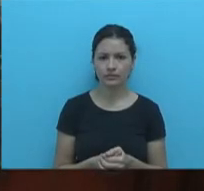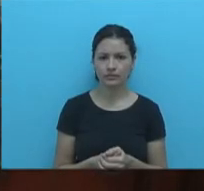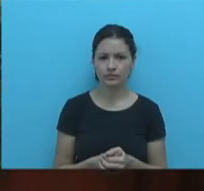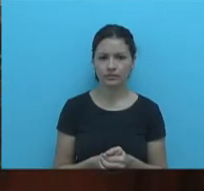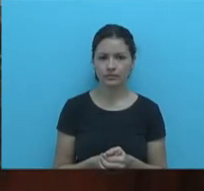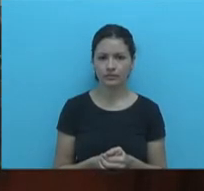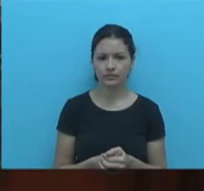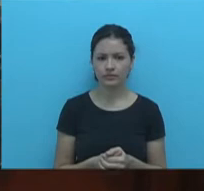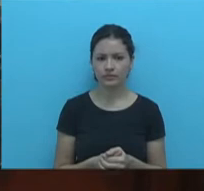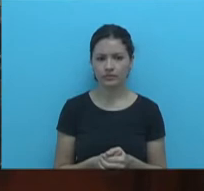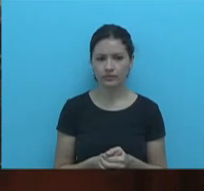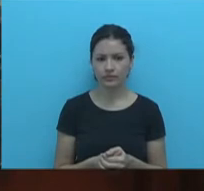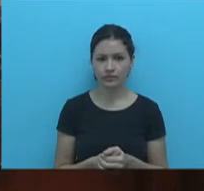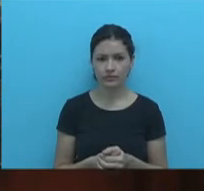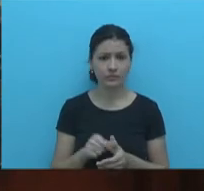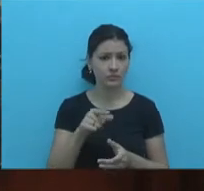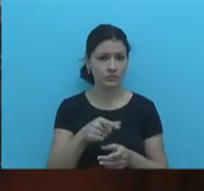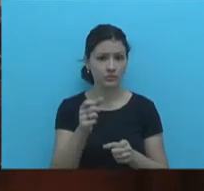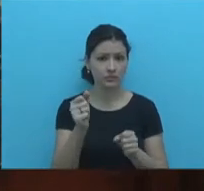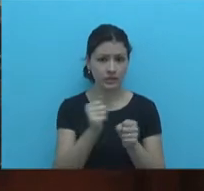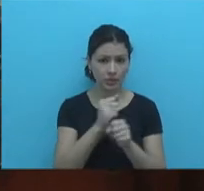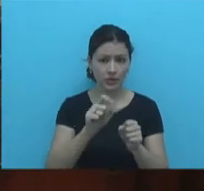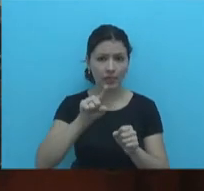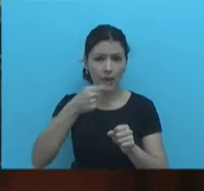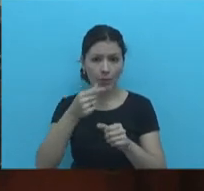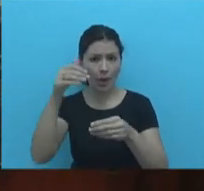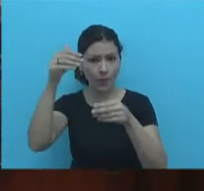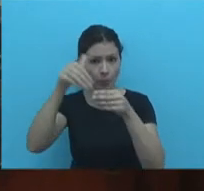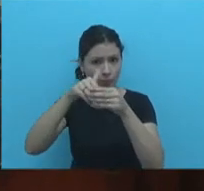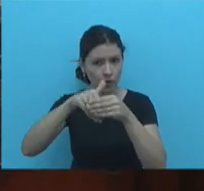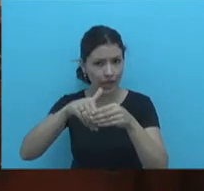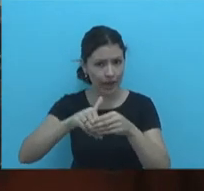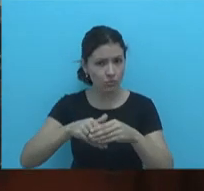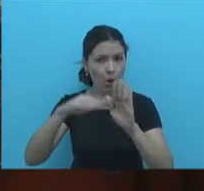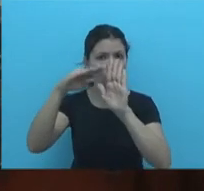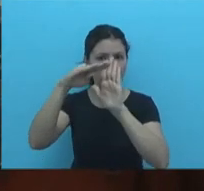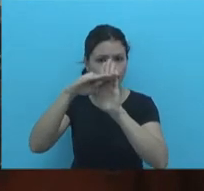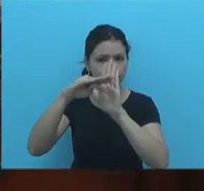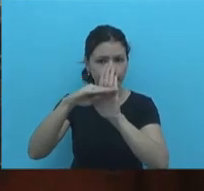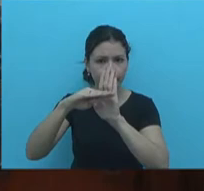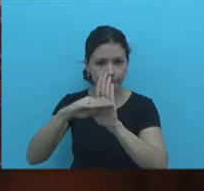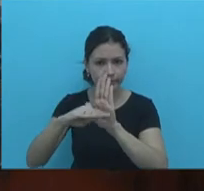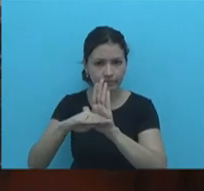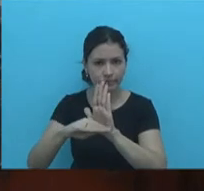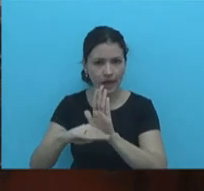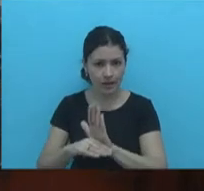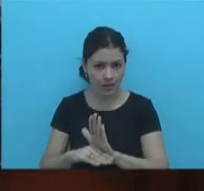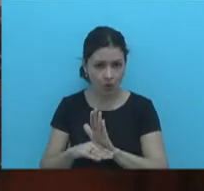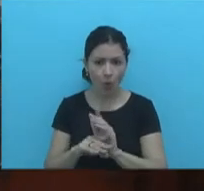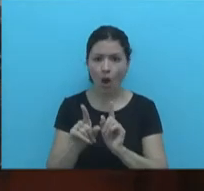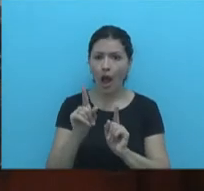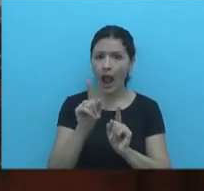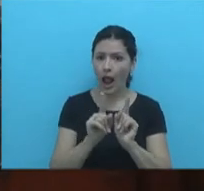de aprobarse. Después pasaríamos a votar por artículos, y si ahí alguien quiere hacer